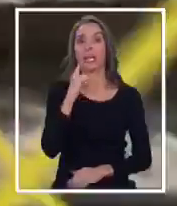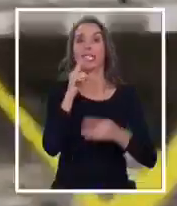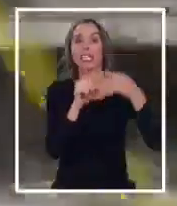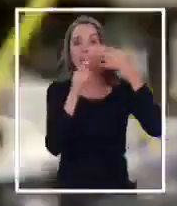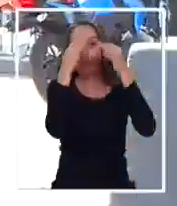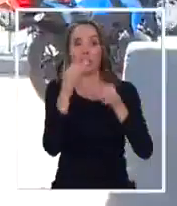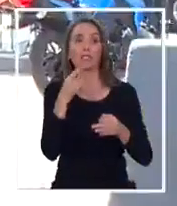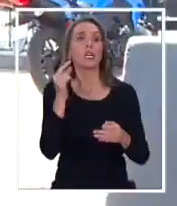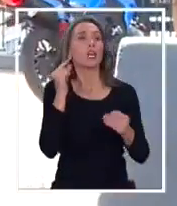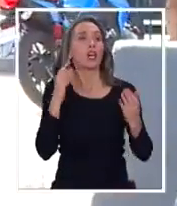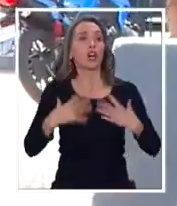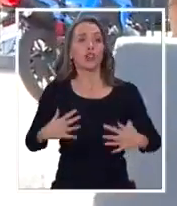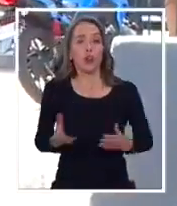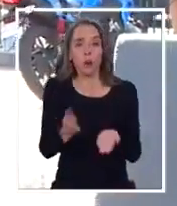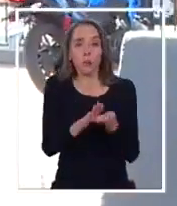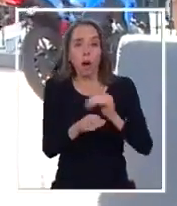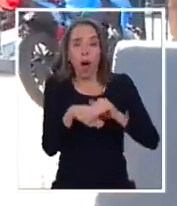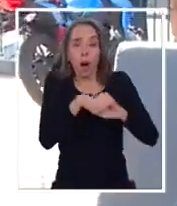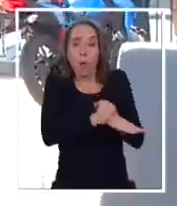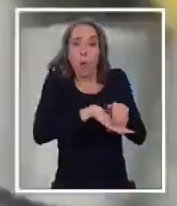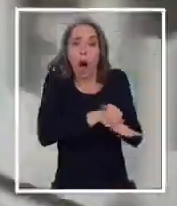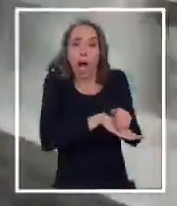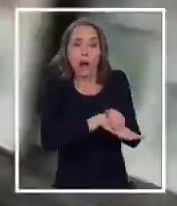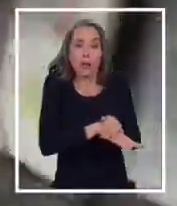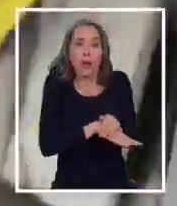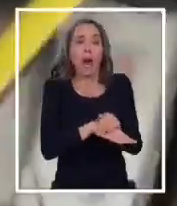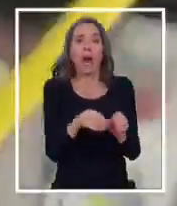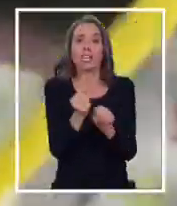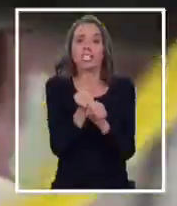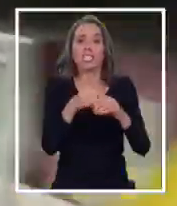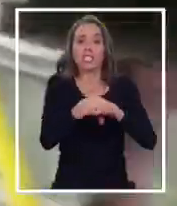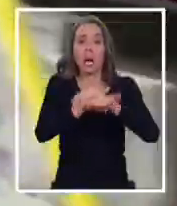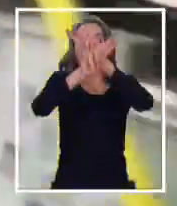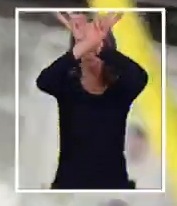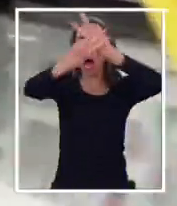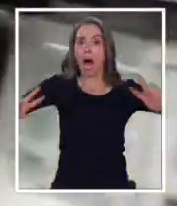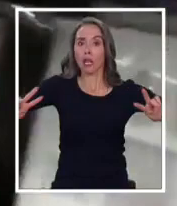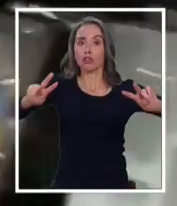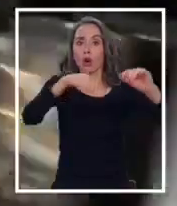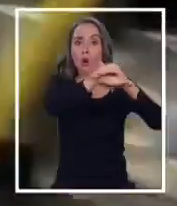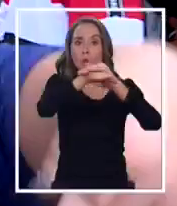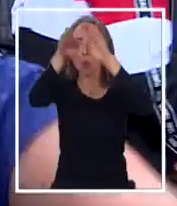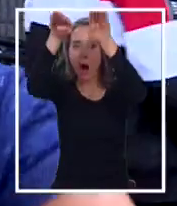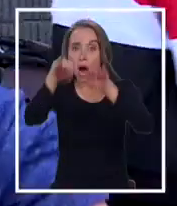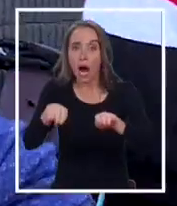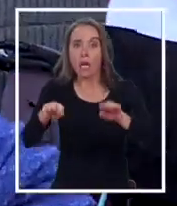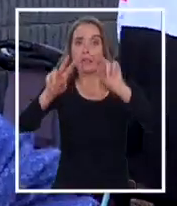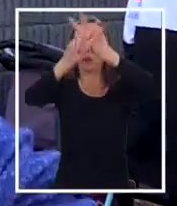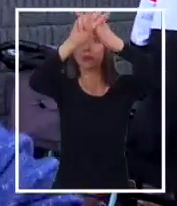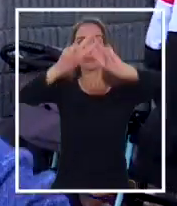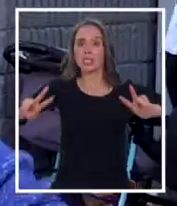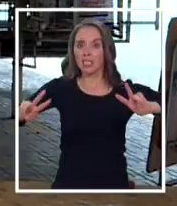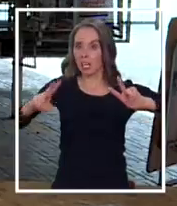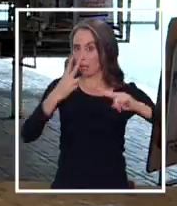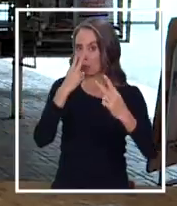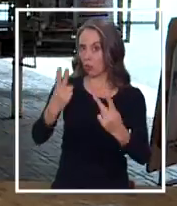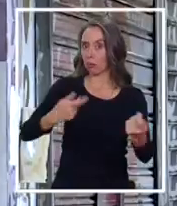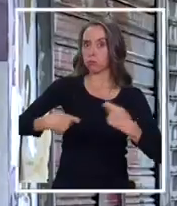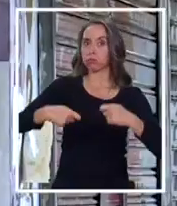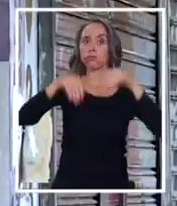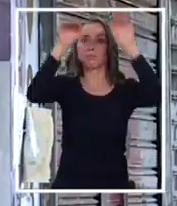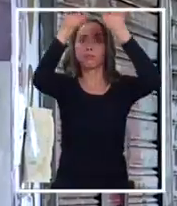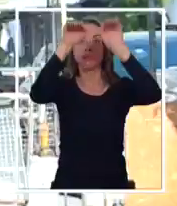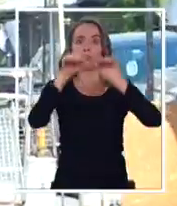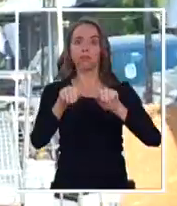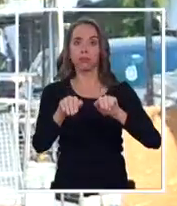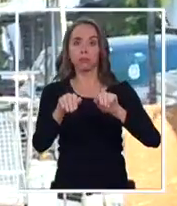alimentos y guardan en los zapatos están con sellos esa cosa